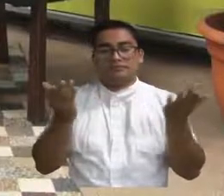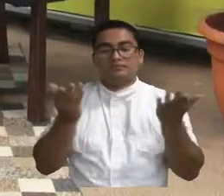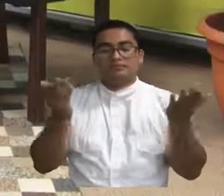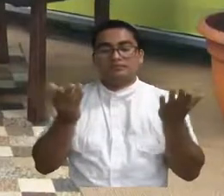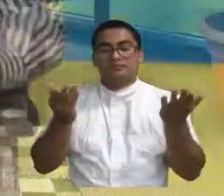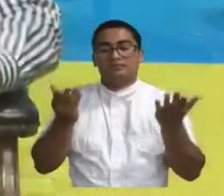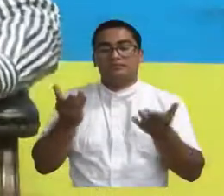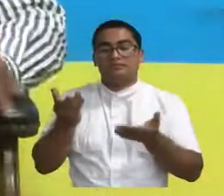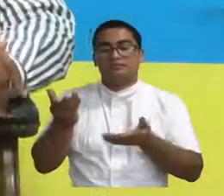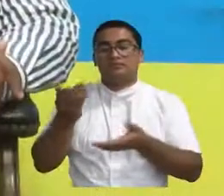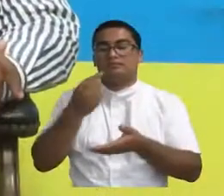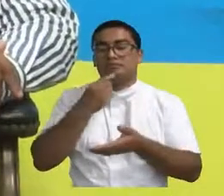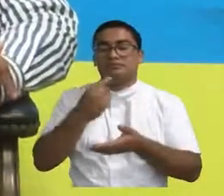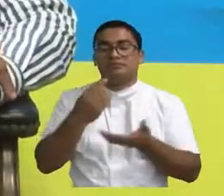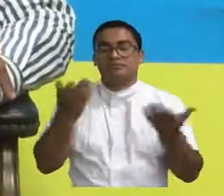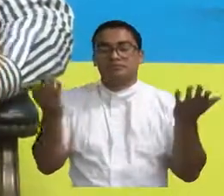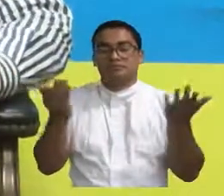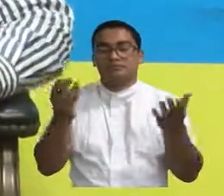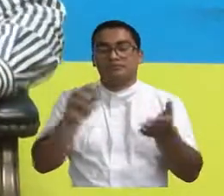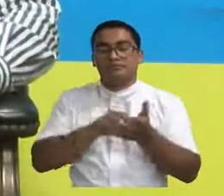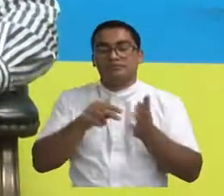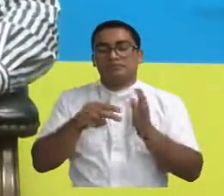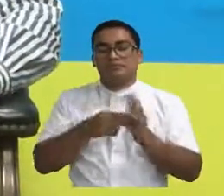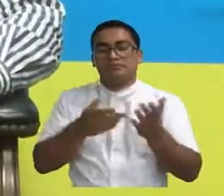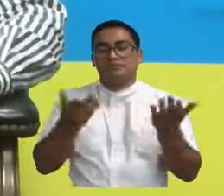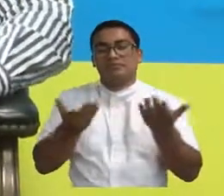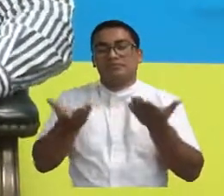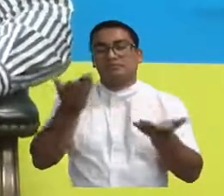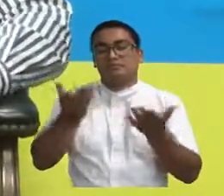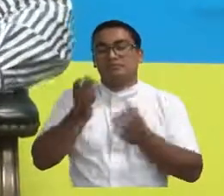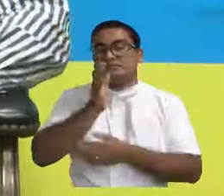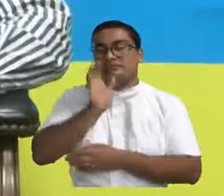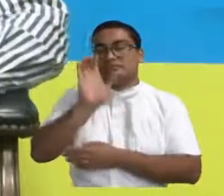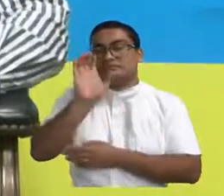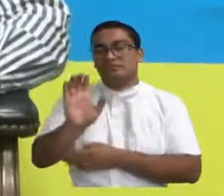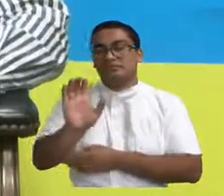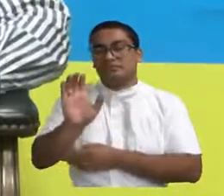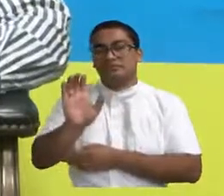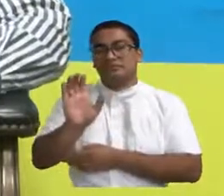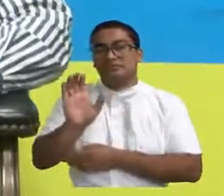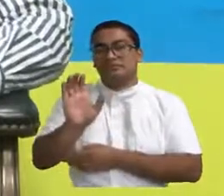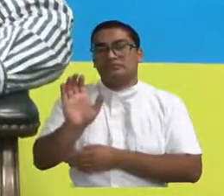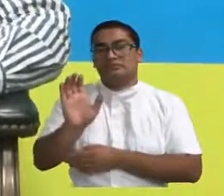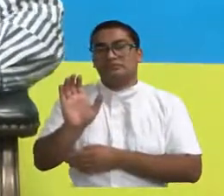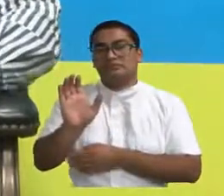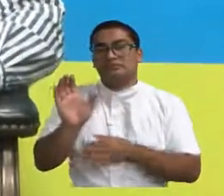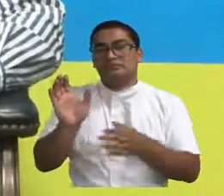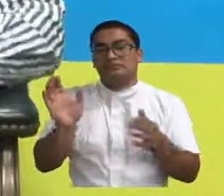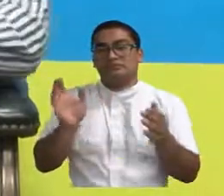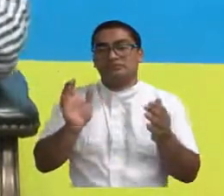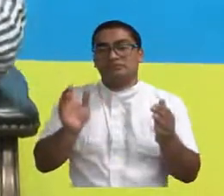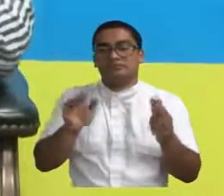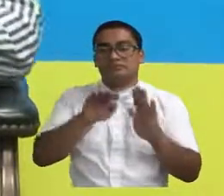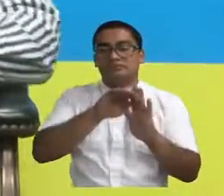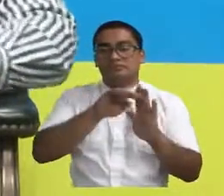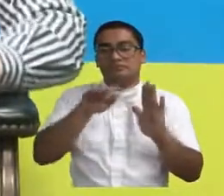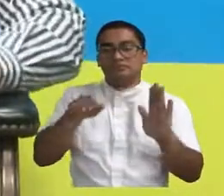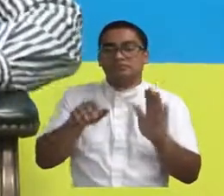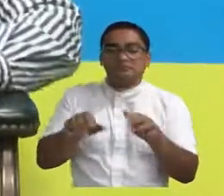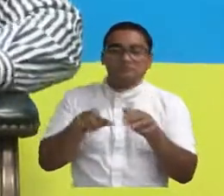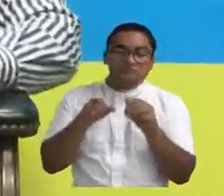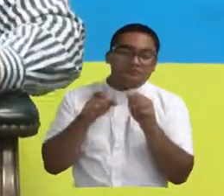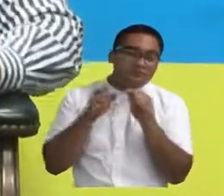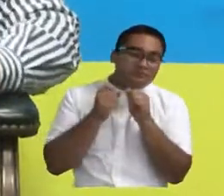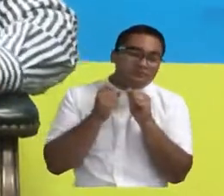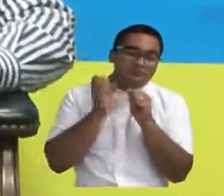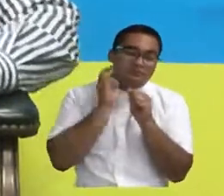dice, ¿qué propicia? Si, por ejemplo, un niño está bien acurrucadito dentro de su cama, con su mamá abrazadito,